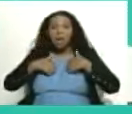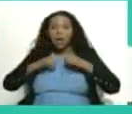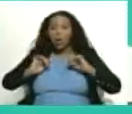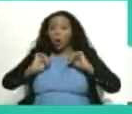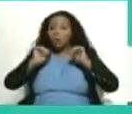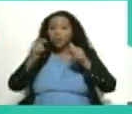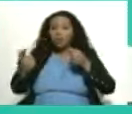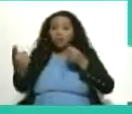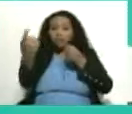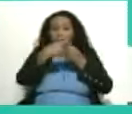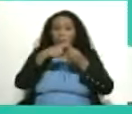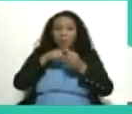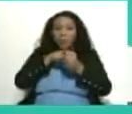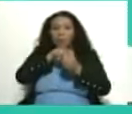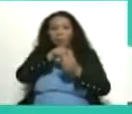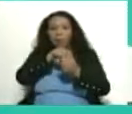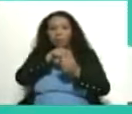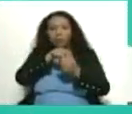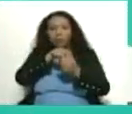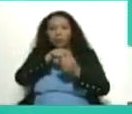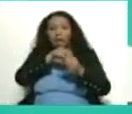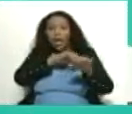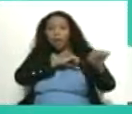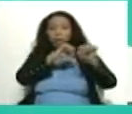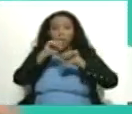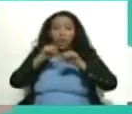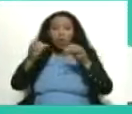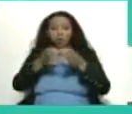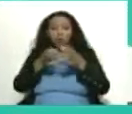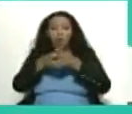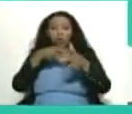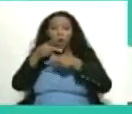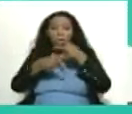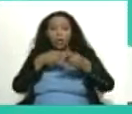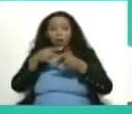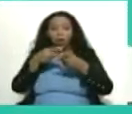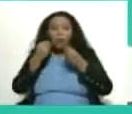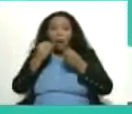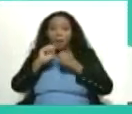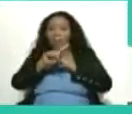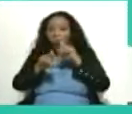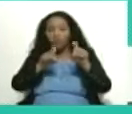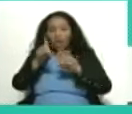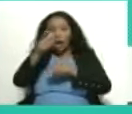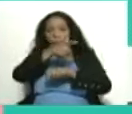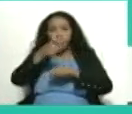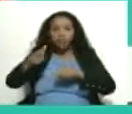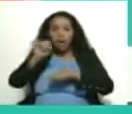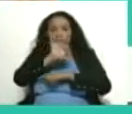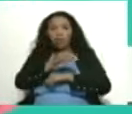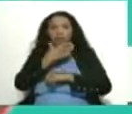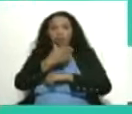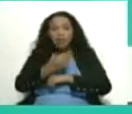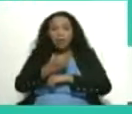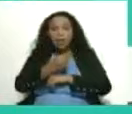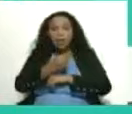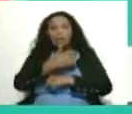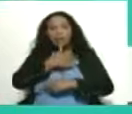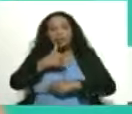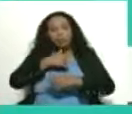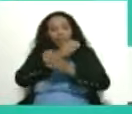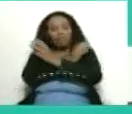las inscripciones y adhesiones de movimientos y partidos políticos al referéndum consultivo de este 3 de diciembre. Queremos